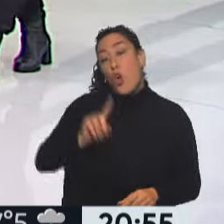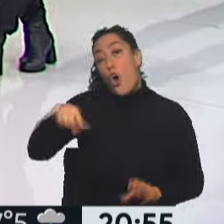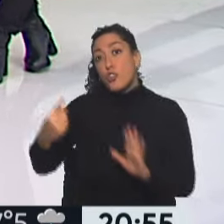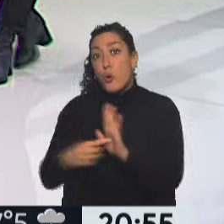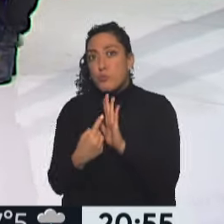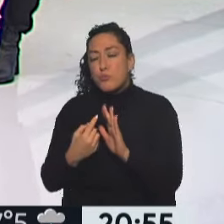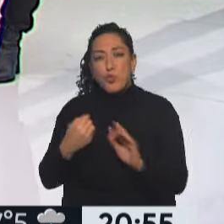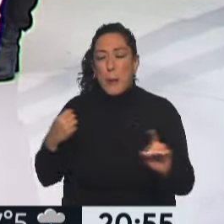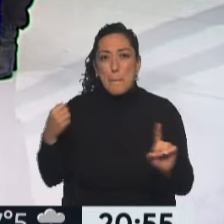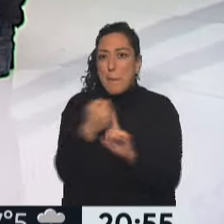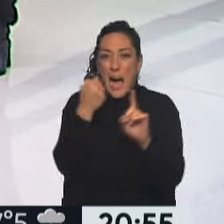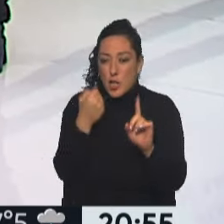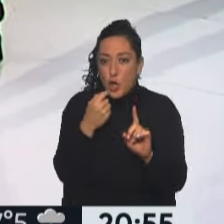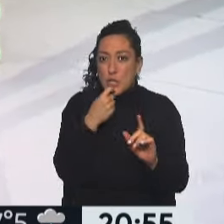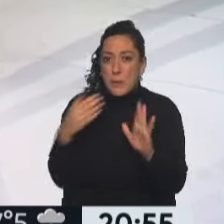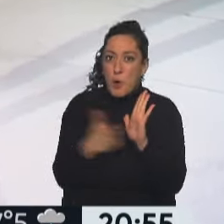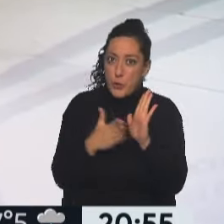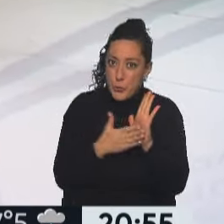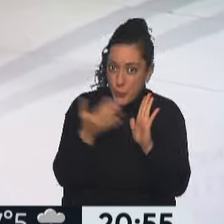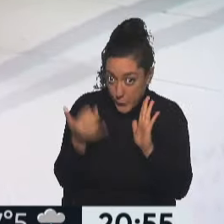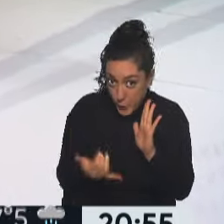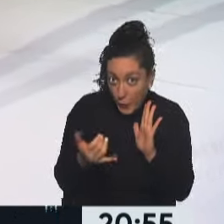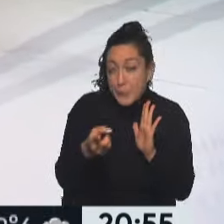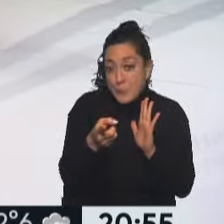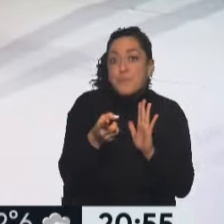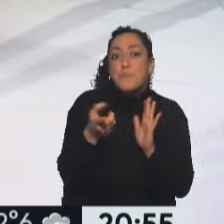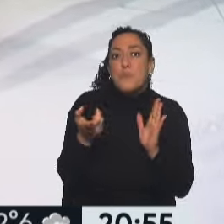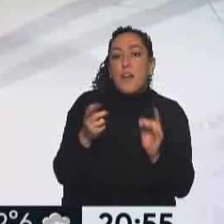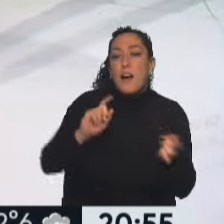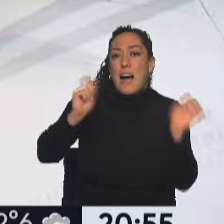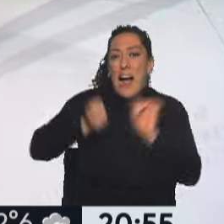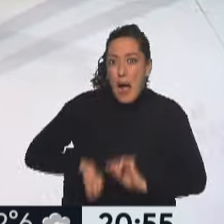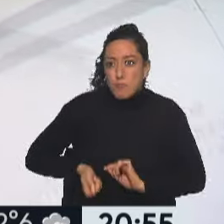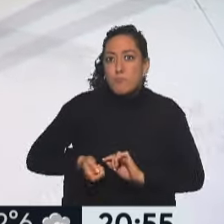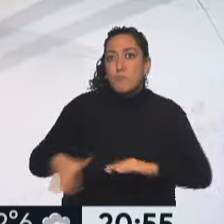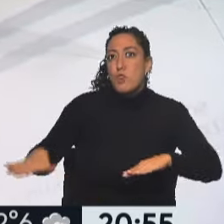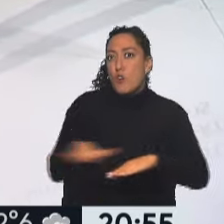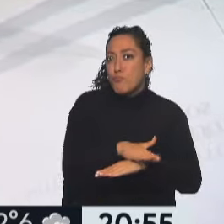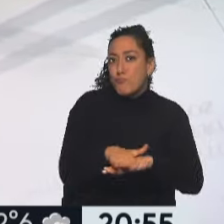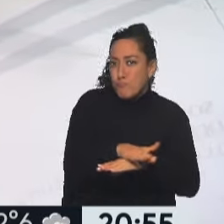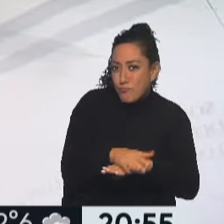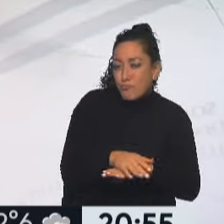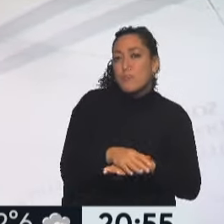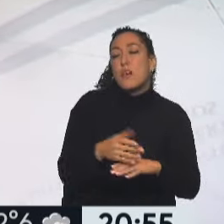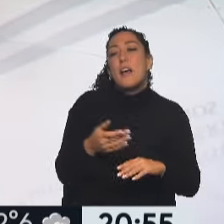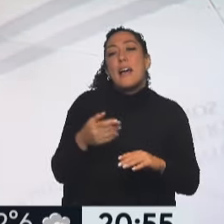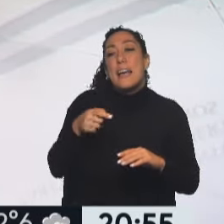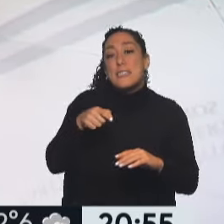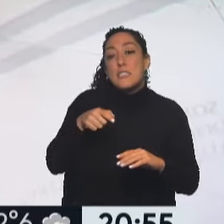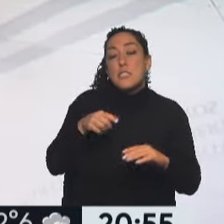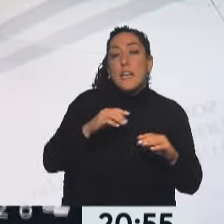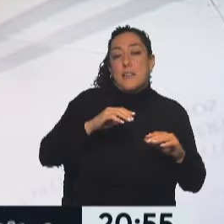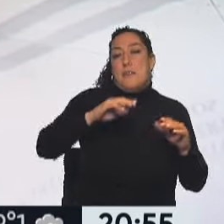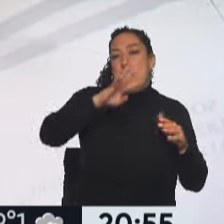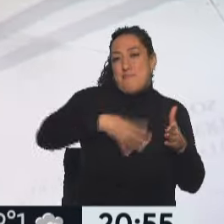impacto directo si sos monotributista es el cambio que se plantea en el régimen simplificado. Se busca un aumento de las escalas